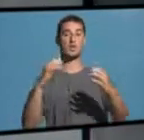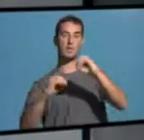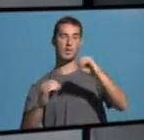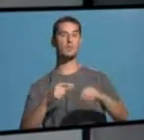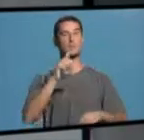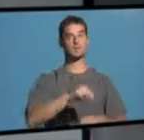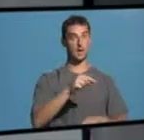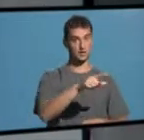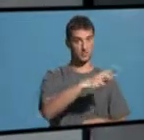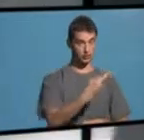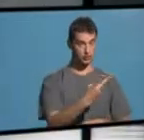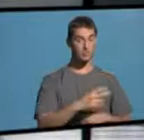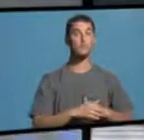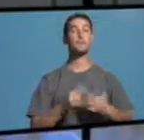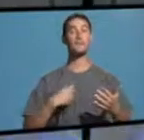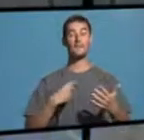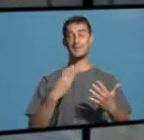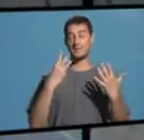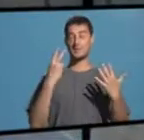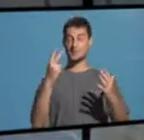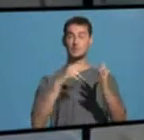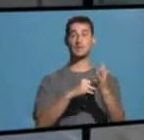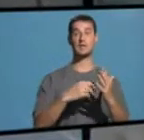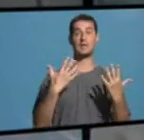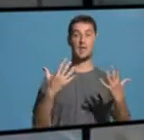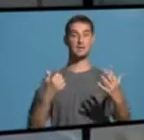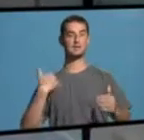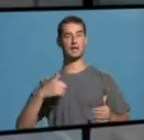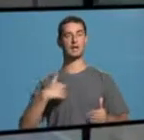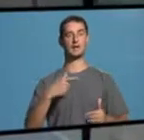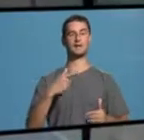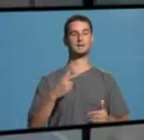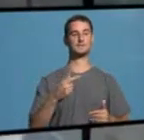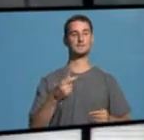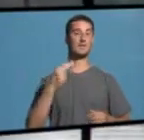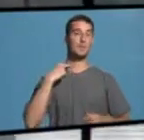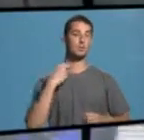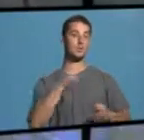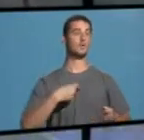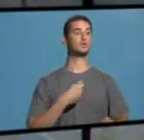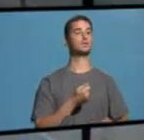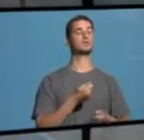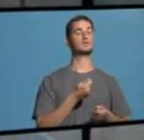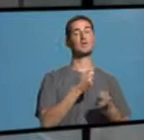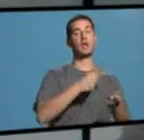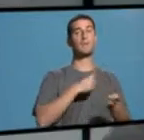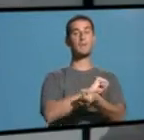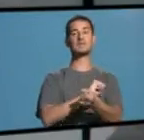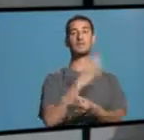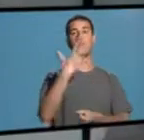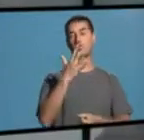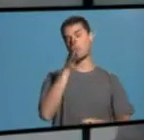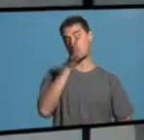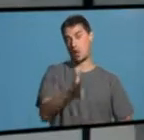Pero, ademais, desde 2010 a Deputación xa ofrece aos empresarios a posibilidade de pagar as parcelas nun prazo máximo de 5 anos. Se a unha empresa